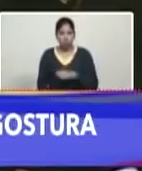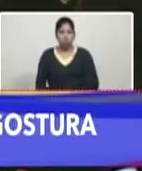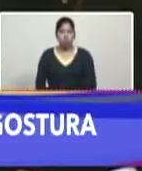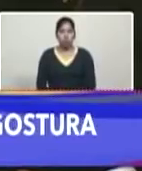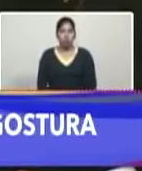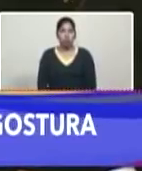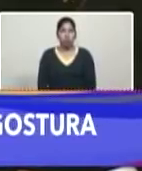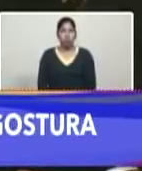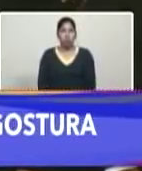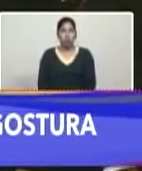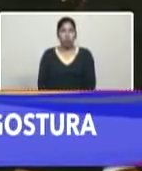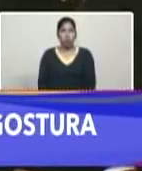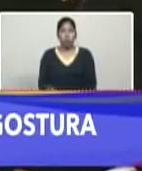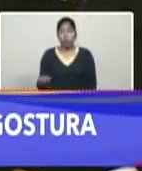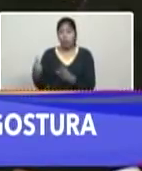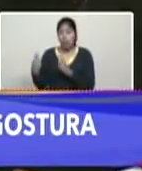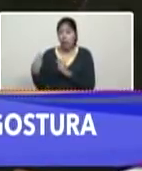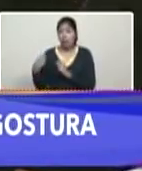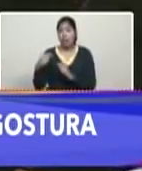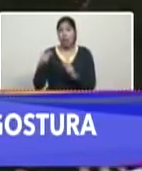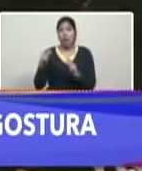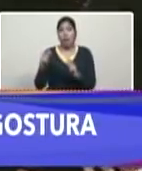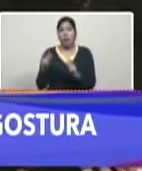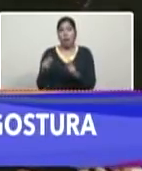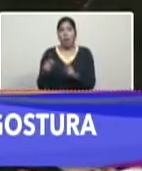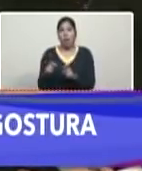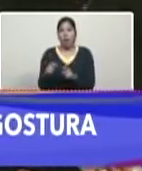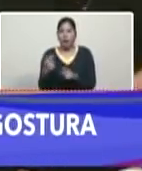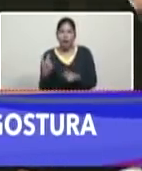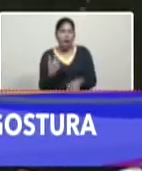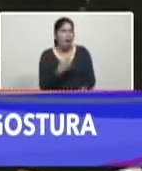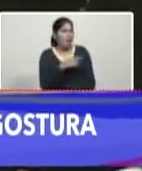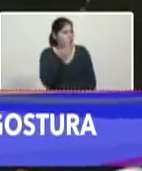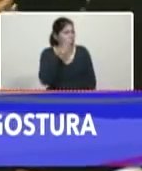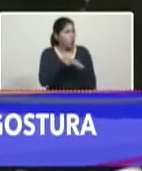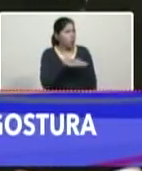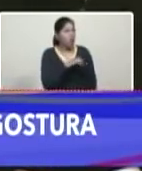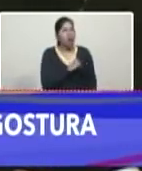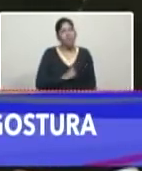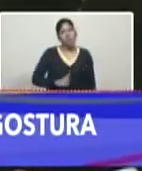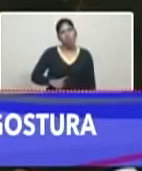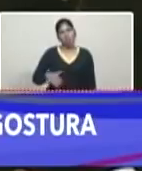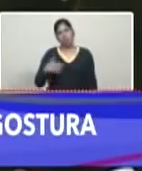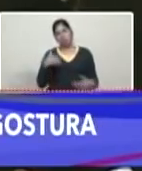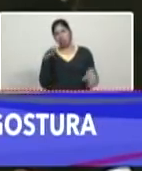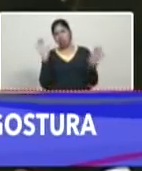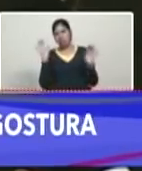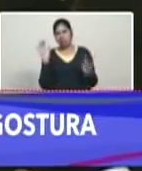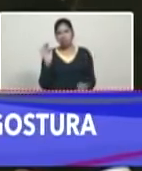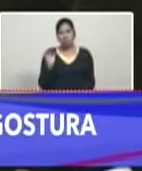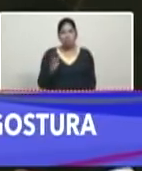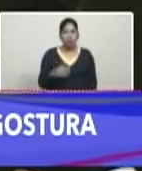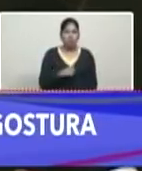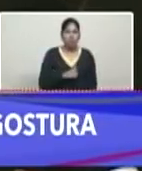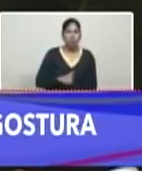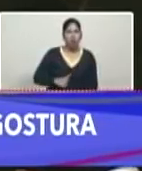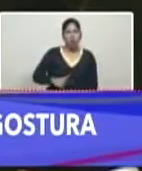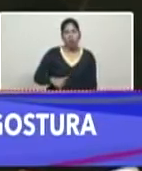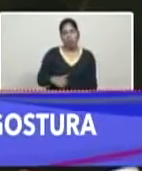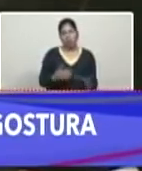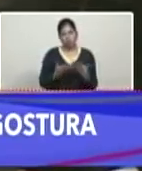Intentarán que el pueblo le dé flojera conocer su historia, sentirse